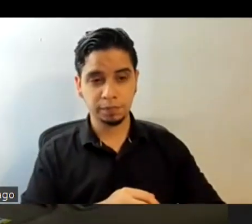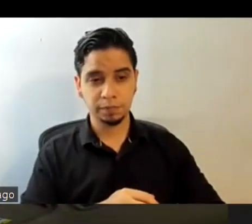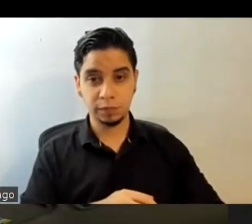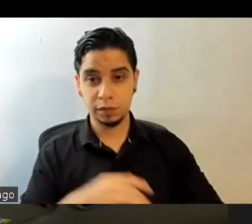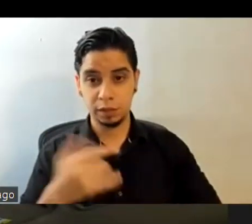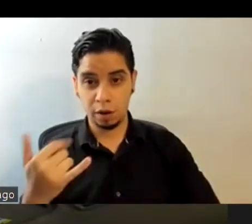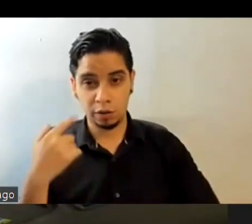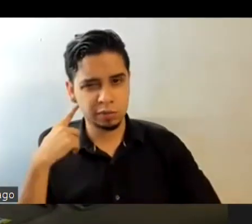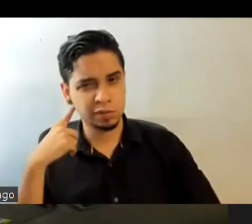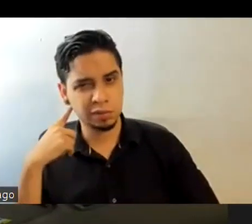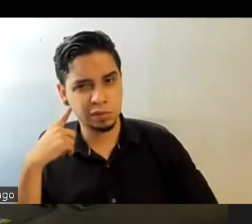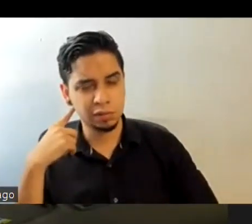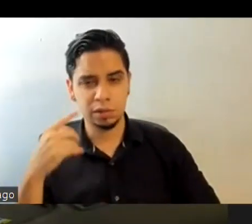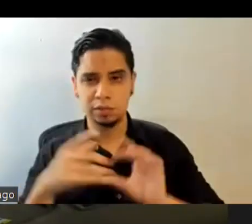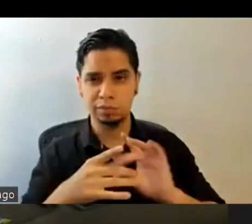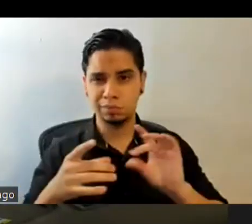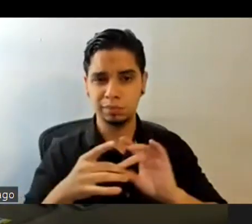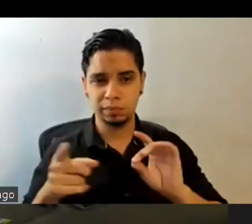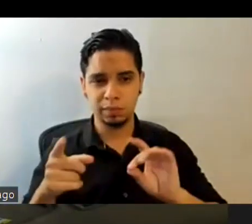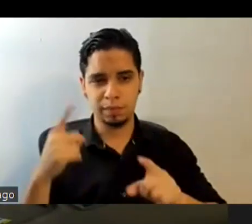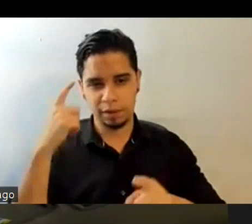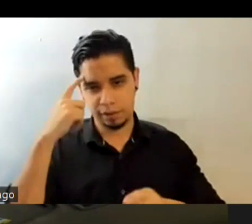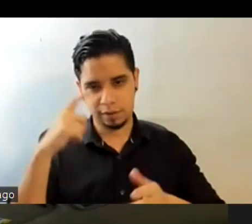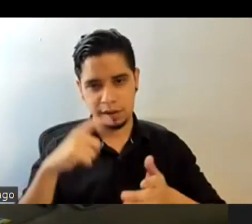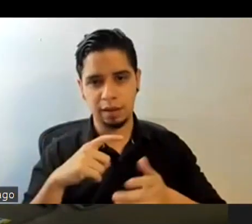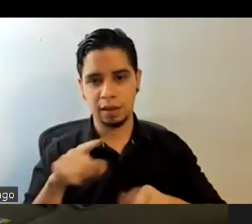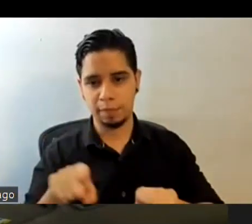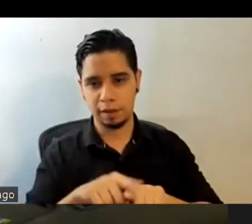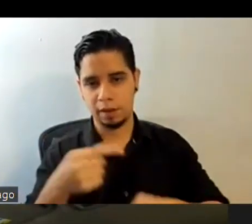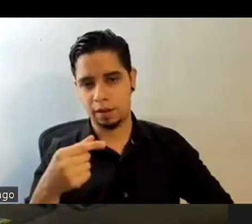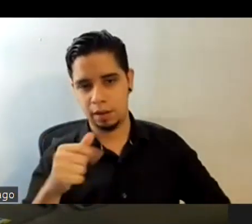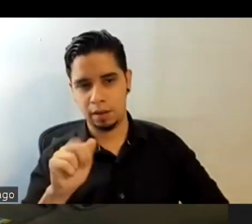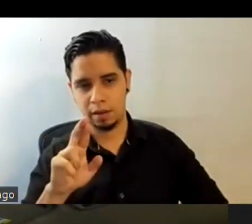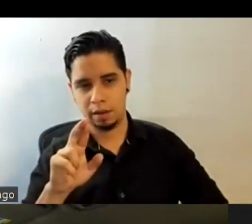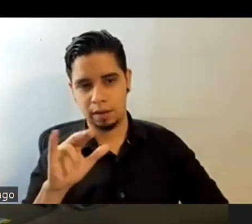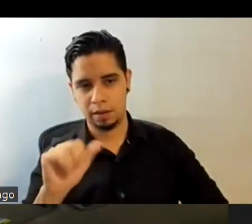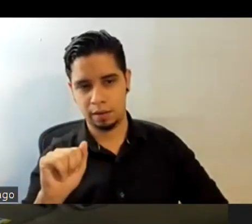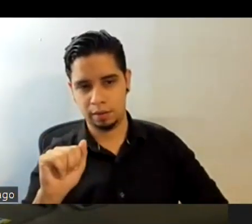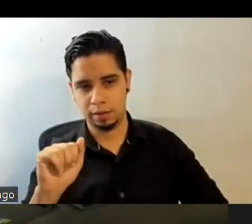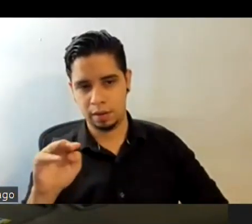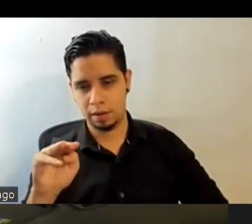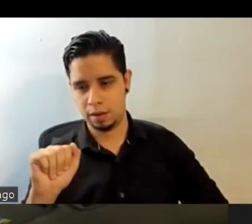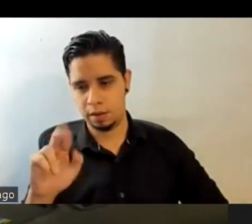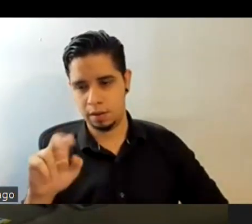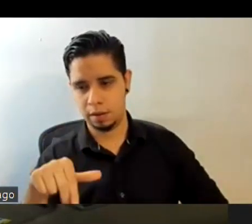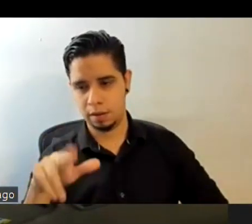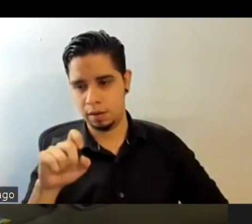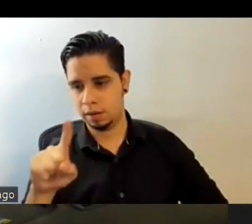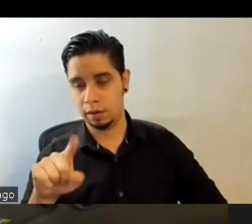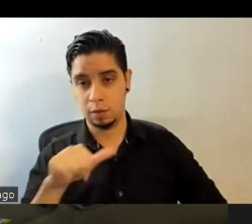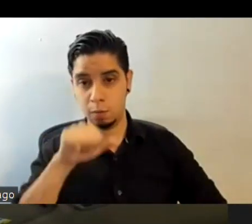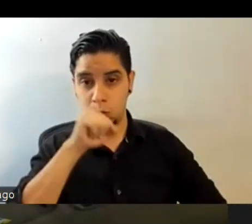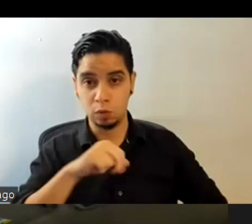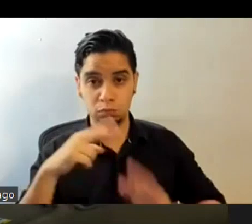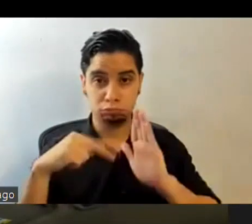oyéndote hablar, pienso en la biografía de García Márquez, que a mí me fascinó leer. Así Sí,